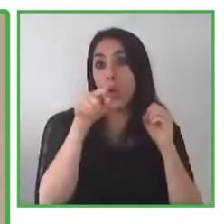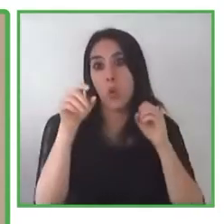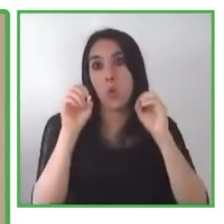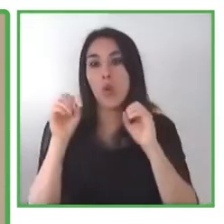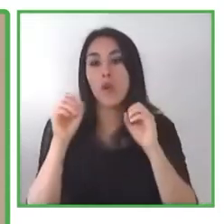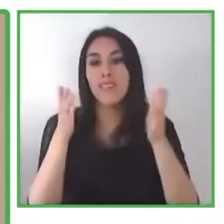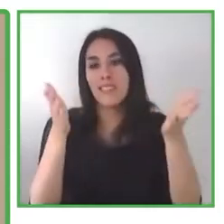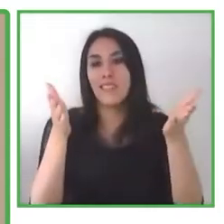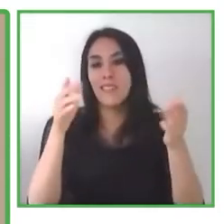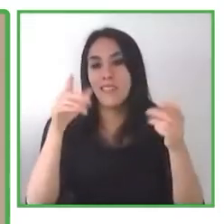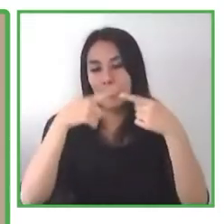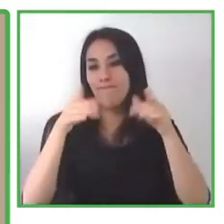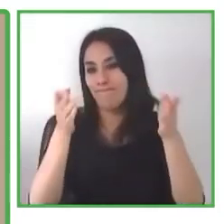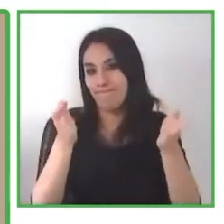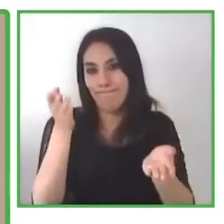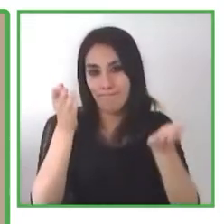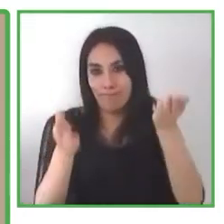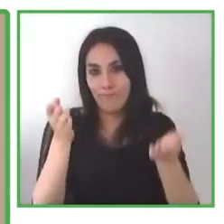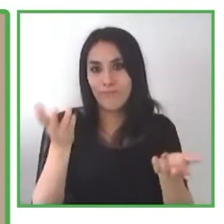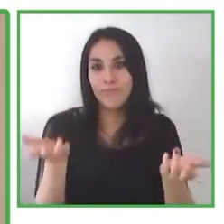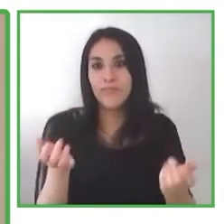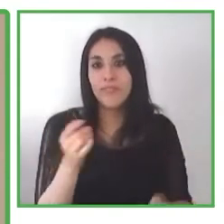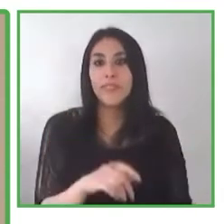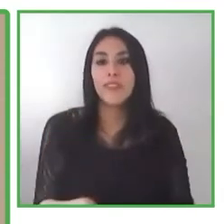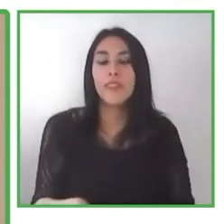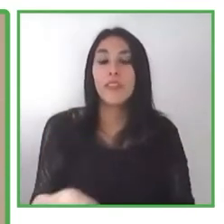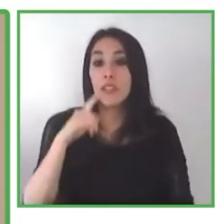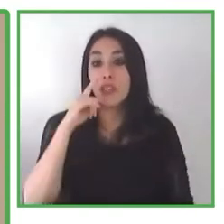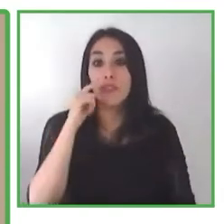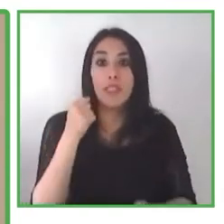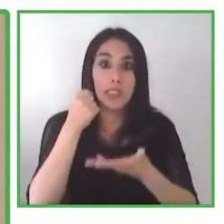entregan apoyo financiero a aquellas personas con